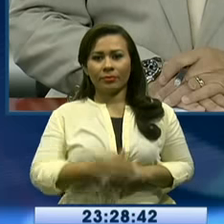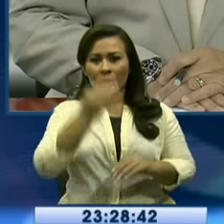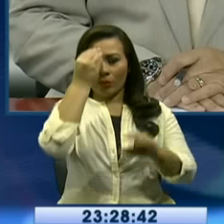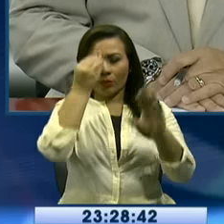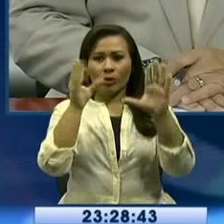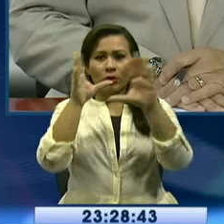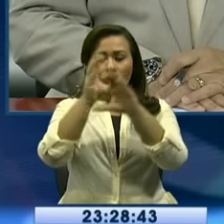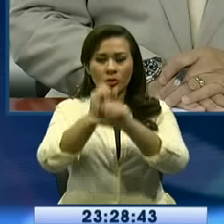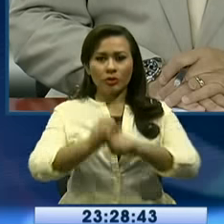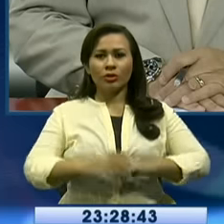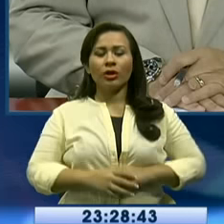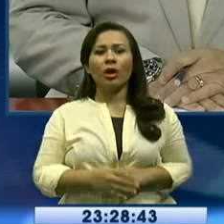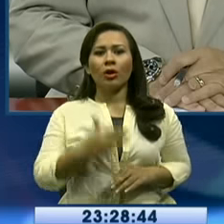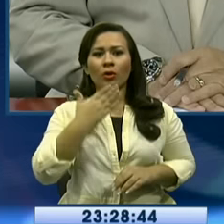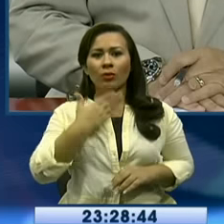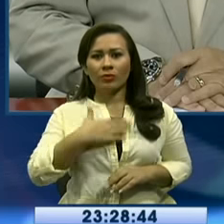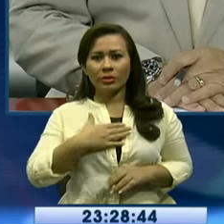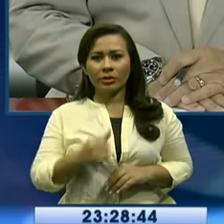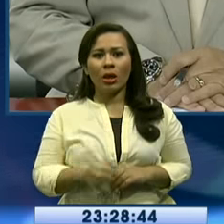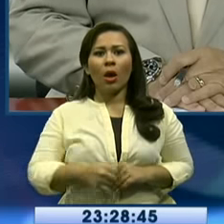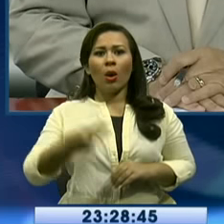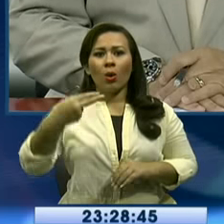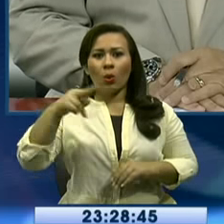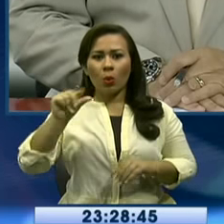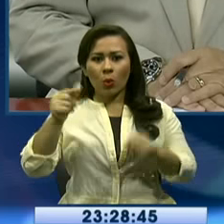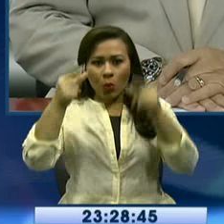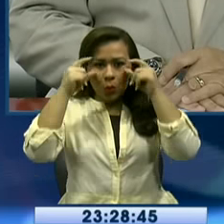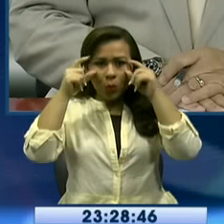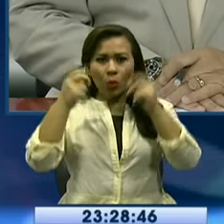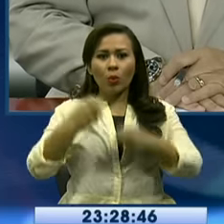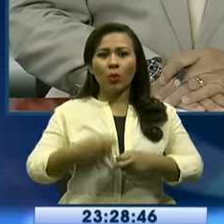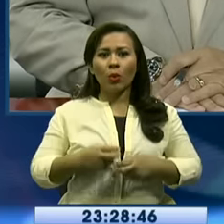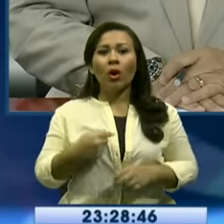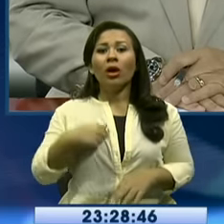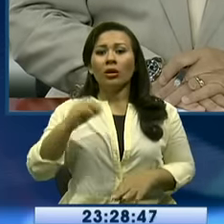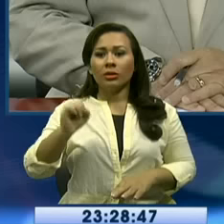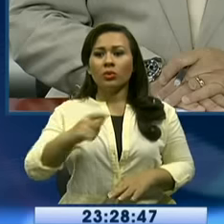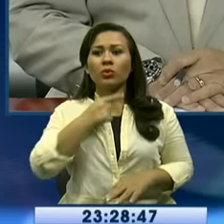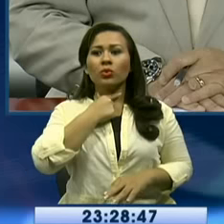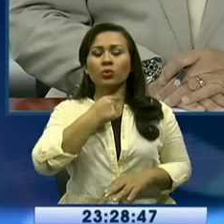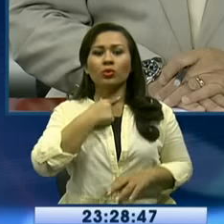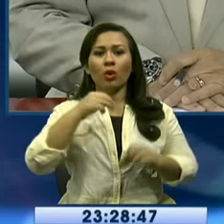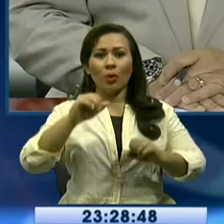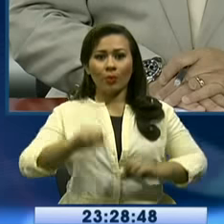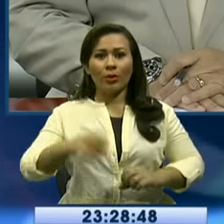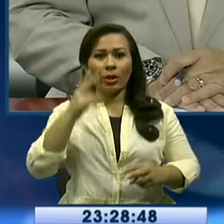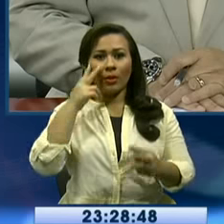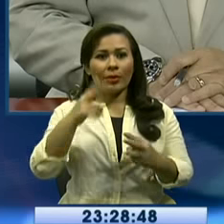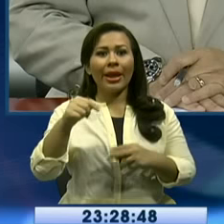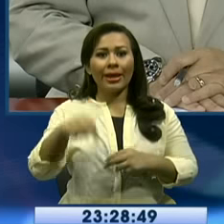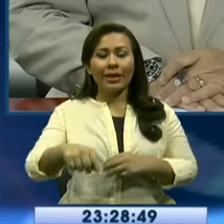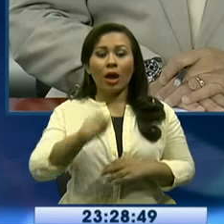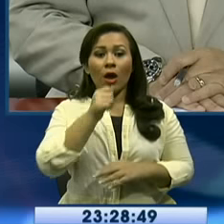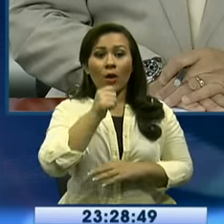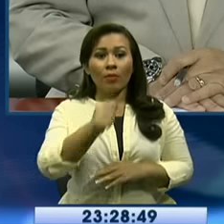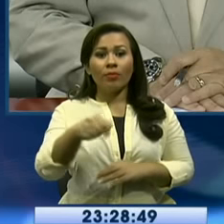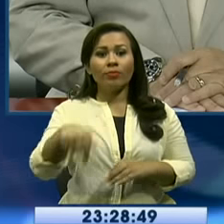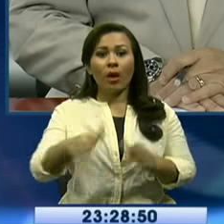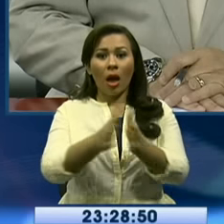Hola, muy buenas noches. ¿Cómo le va, don Hugo? ¿Cómo está, gobernadora? Un gusto poder aclarar a través de este medio de